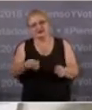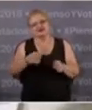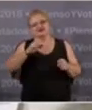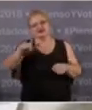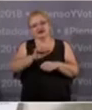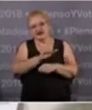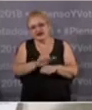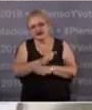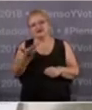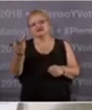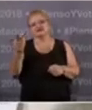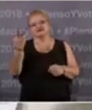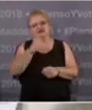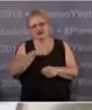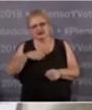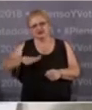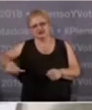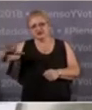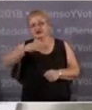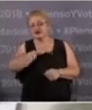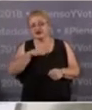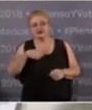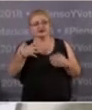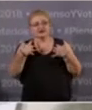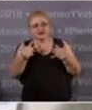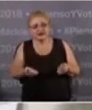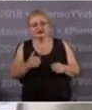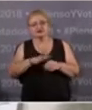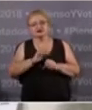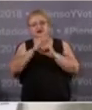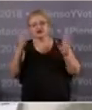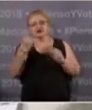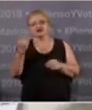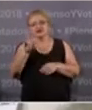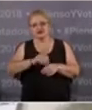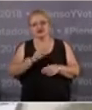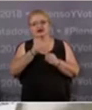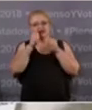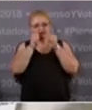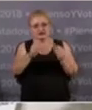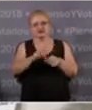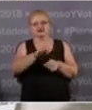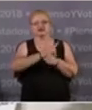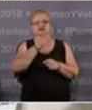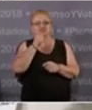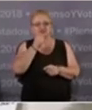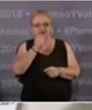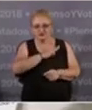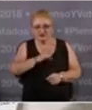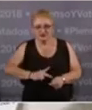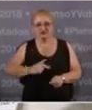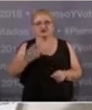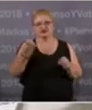a los ciudadanos un concepto mucho más simples que les permitan atender desde las policías municipales, desde las policías estatales